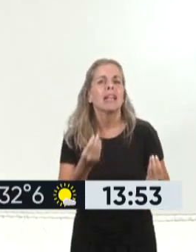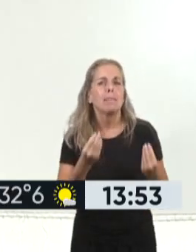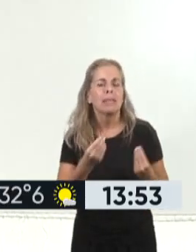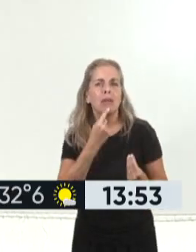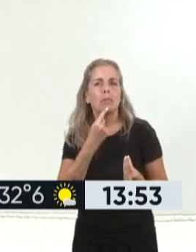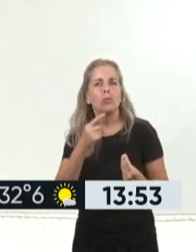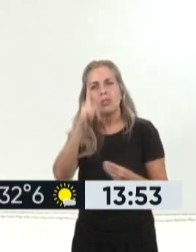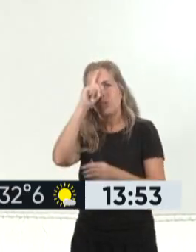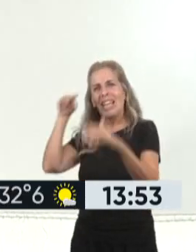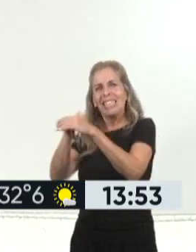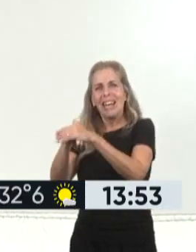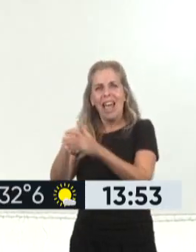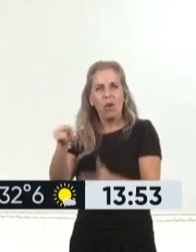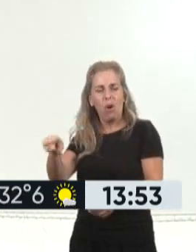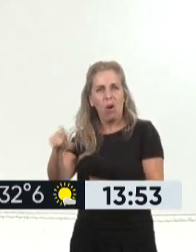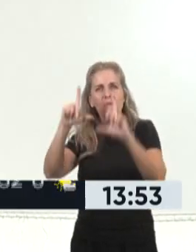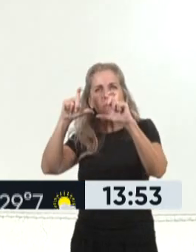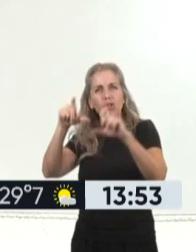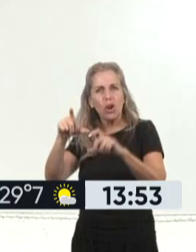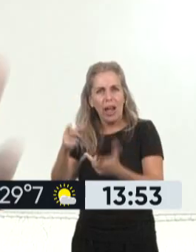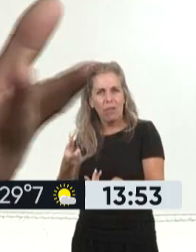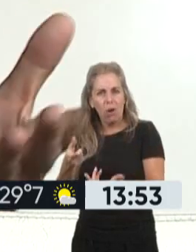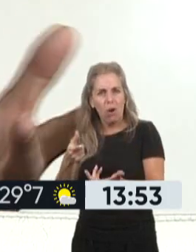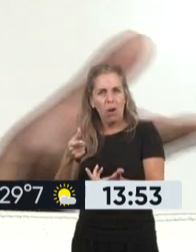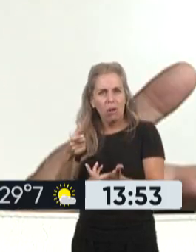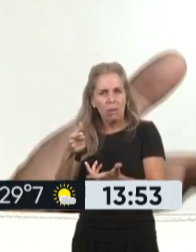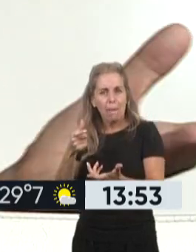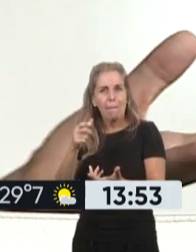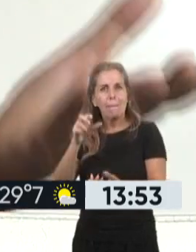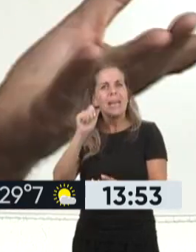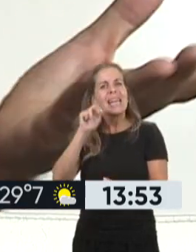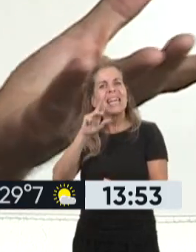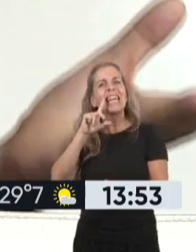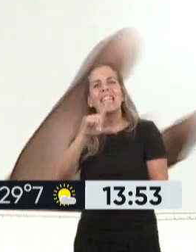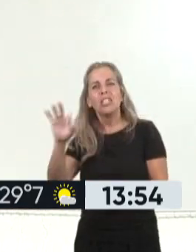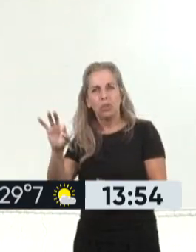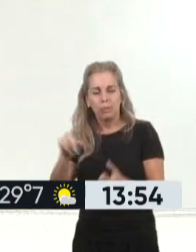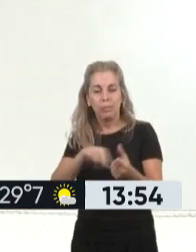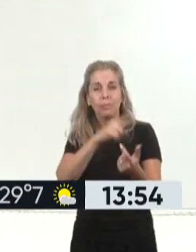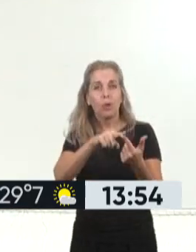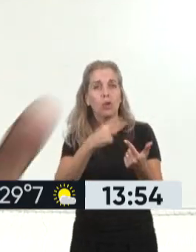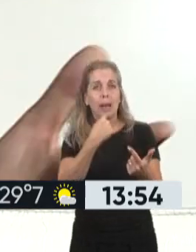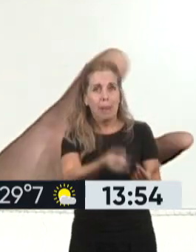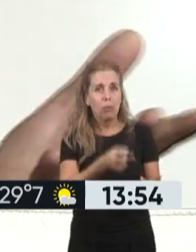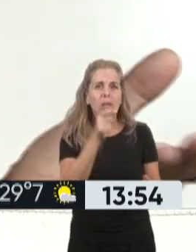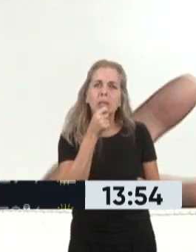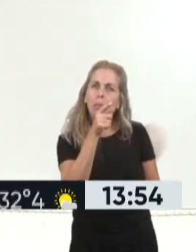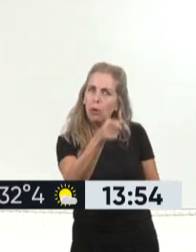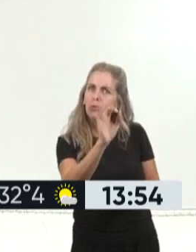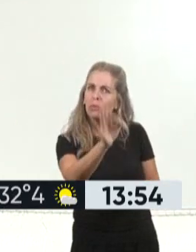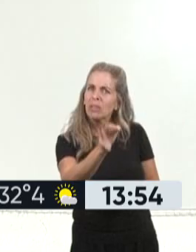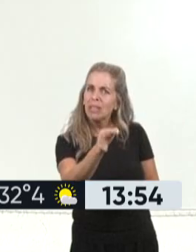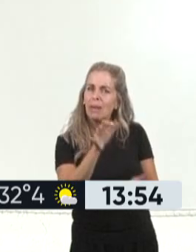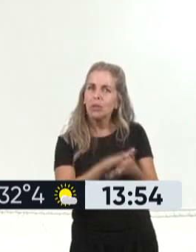nada absolutamente justamente de nuestro colega fotoperiodista. Y la última, que tiene que ver si vos, como conocedor de las finanzas,